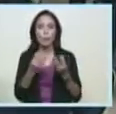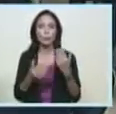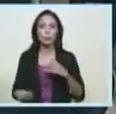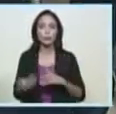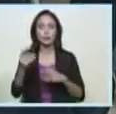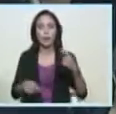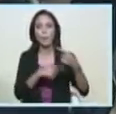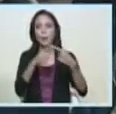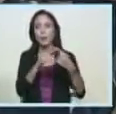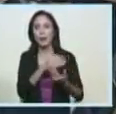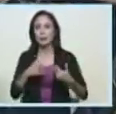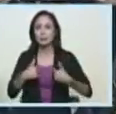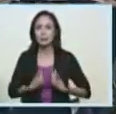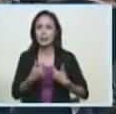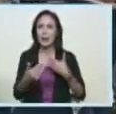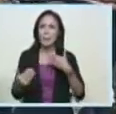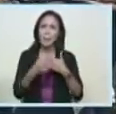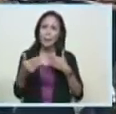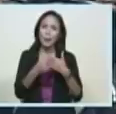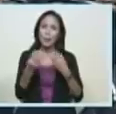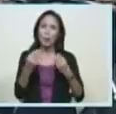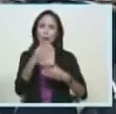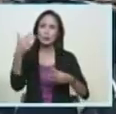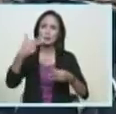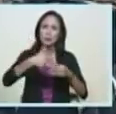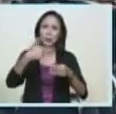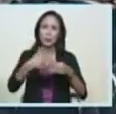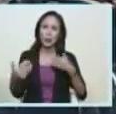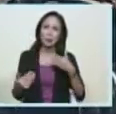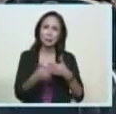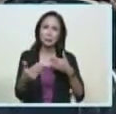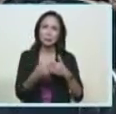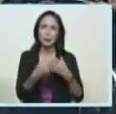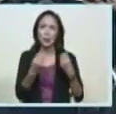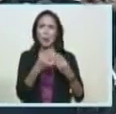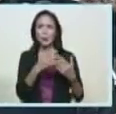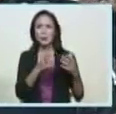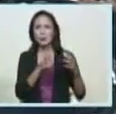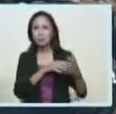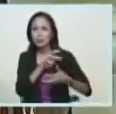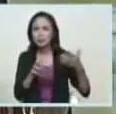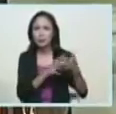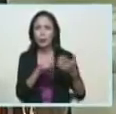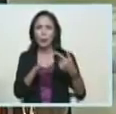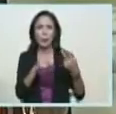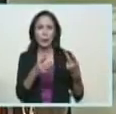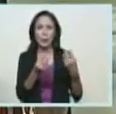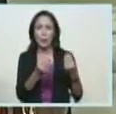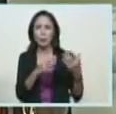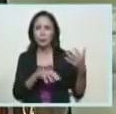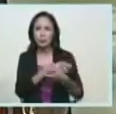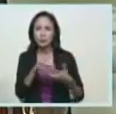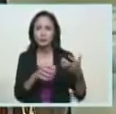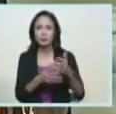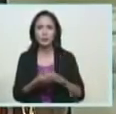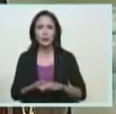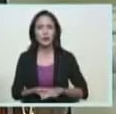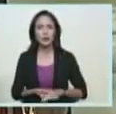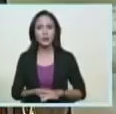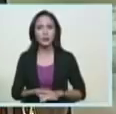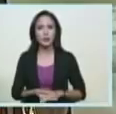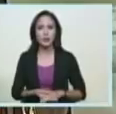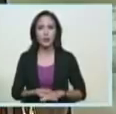1 el agotamiento del modelo petrolero por dentista sin lugar a dudas sostenido